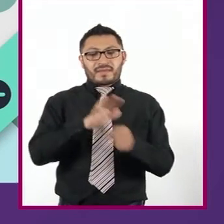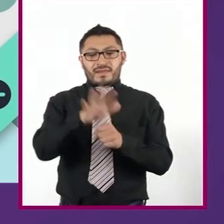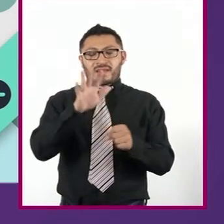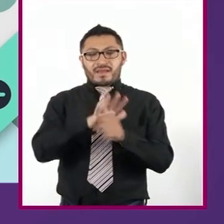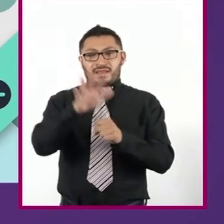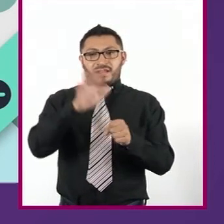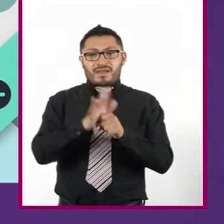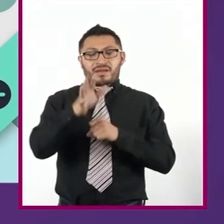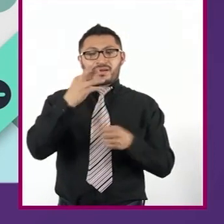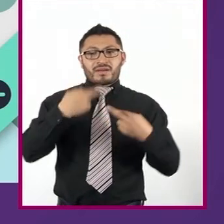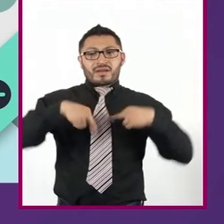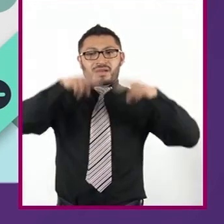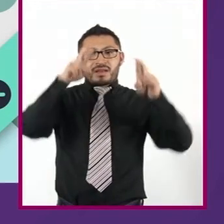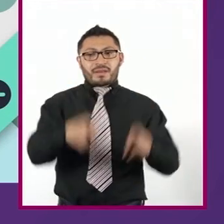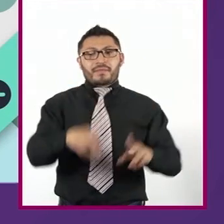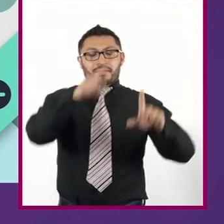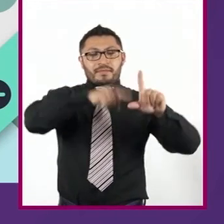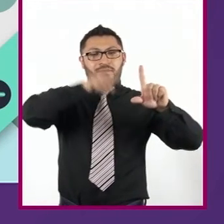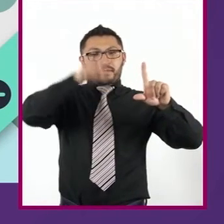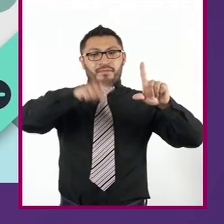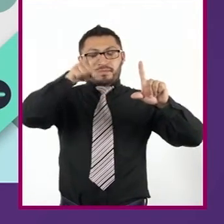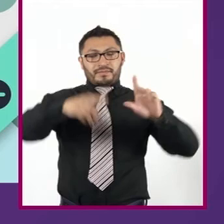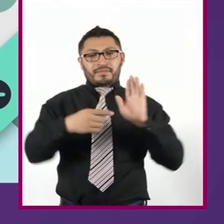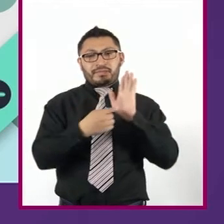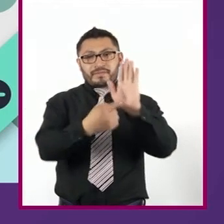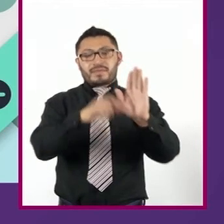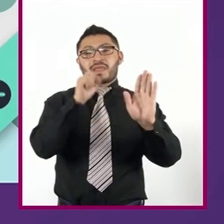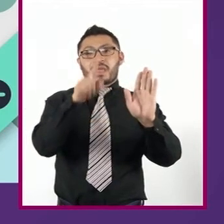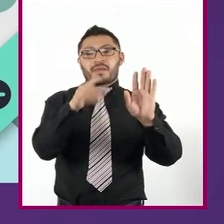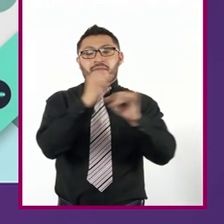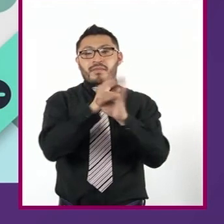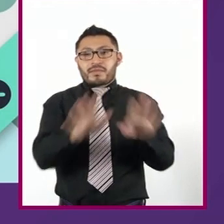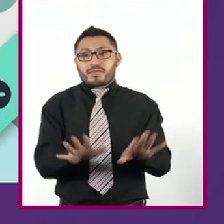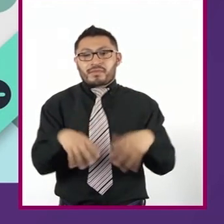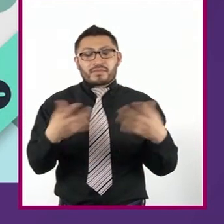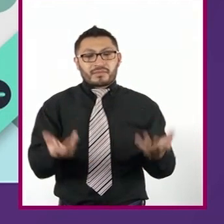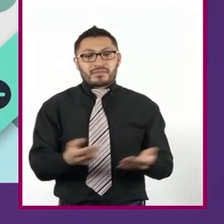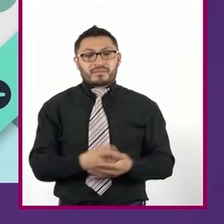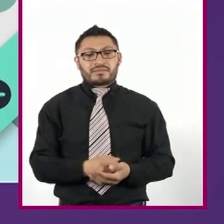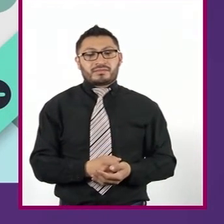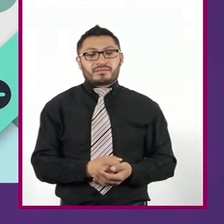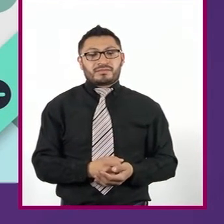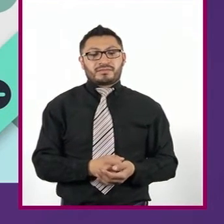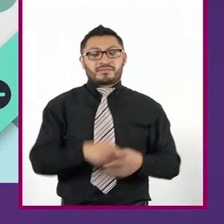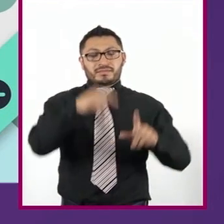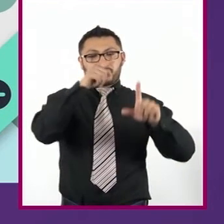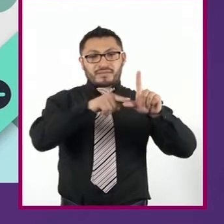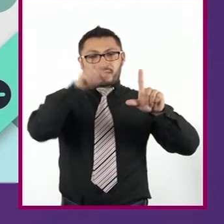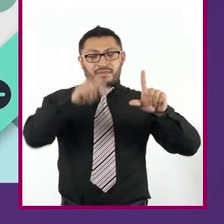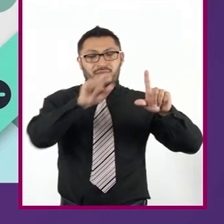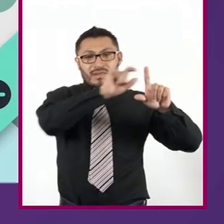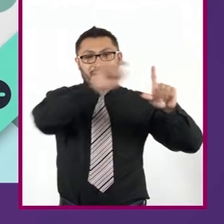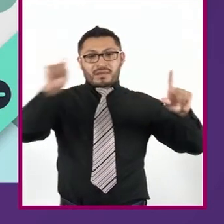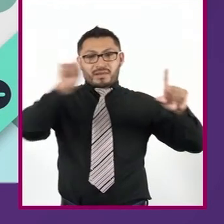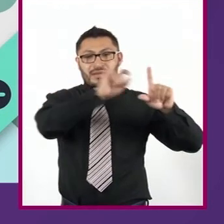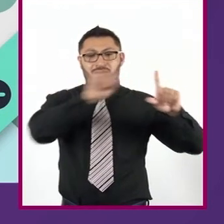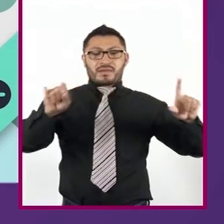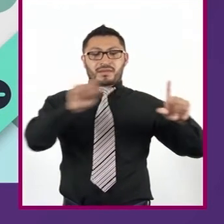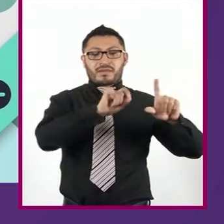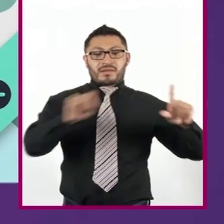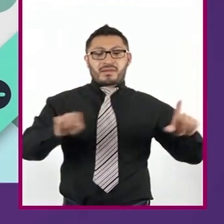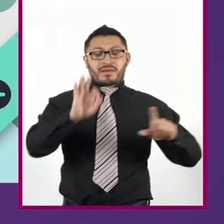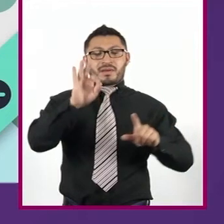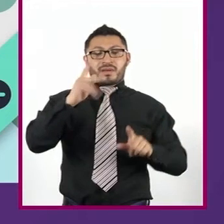¿Cuáles de las representaciones gráficas muestran la misma información? La gráfica de barras y la gráfica de polígono